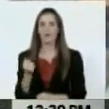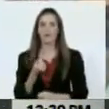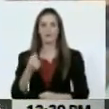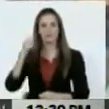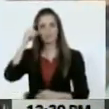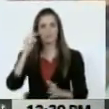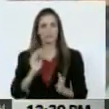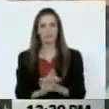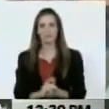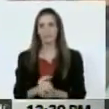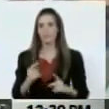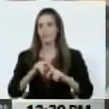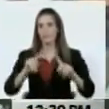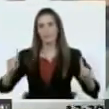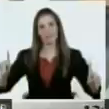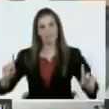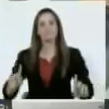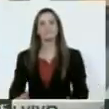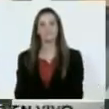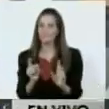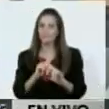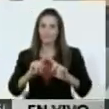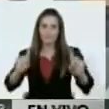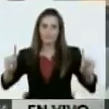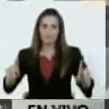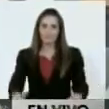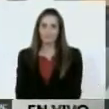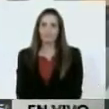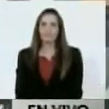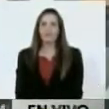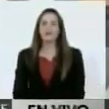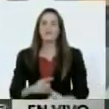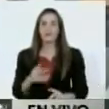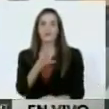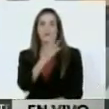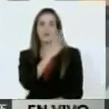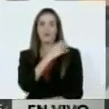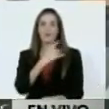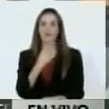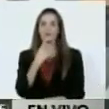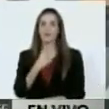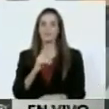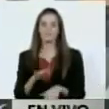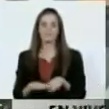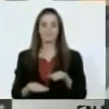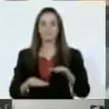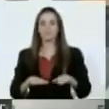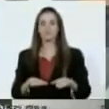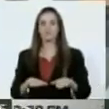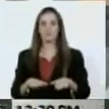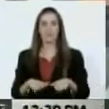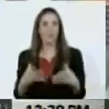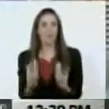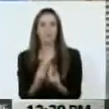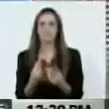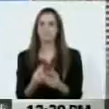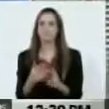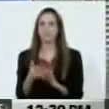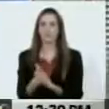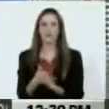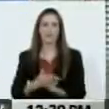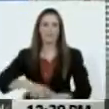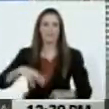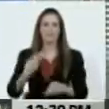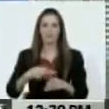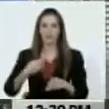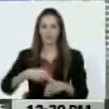cosas distintas. Dos cosas totalmente distintas. Pero el comandante dio ese paso con todos los riesgos que